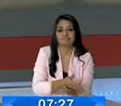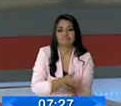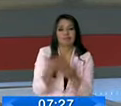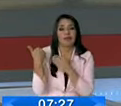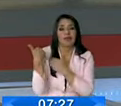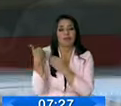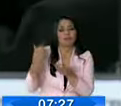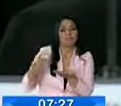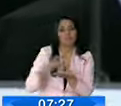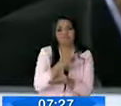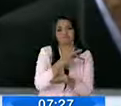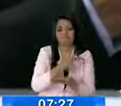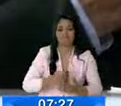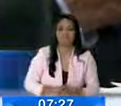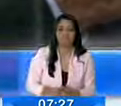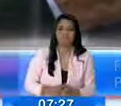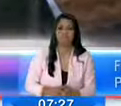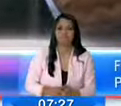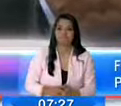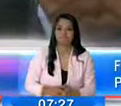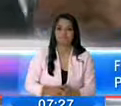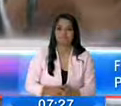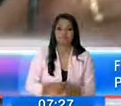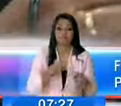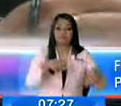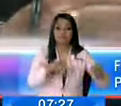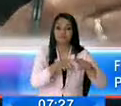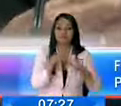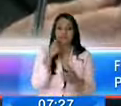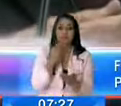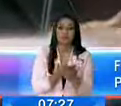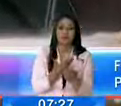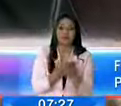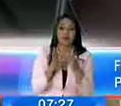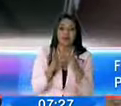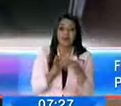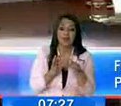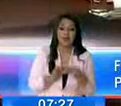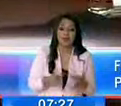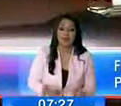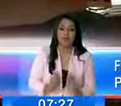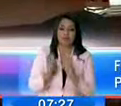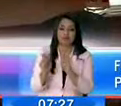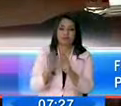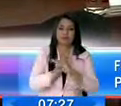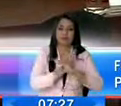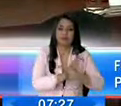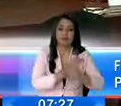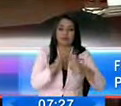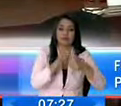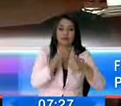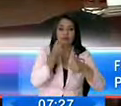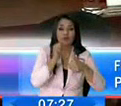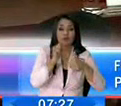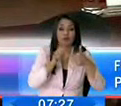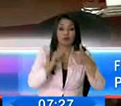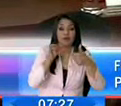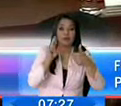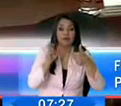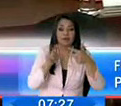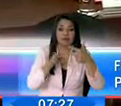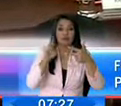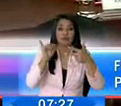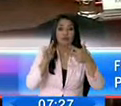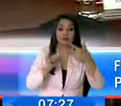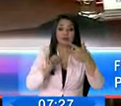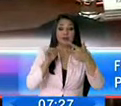Veamos. Deberán enviar sus pruebas de descargo de manera escrita y con ese documento Gustavo Yalc, Néstor Arbito, Ana Peralta, Rosa Jiménez